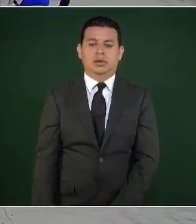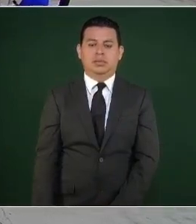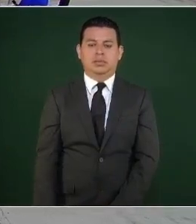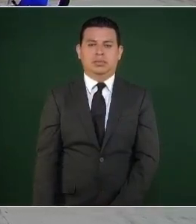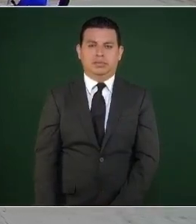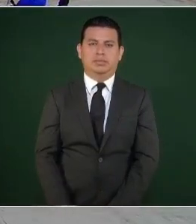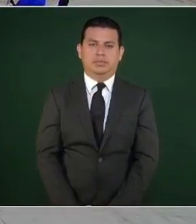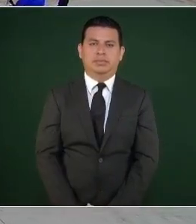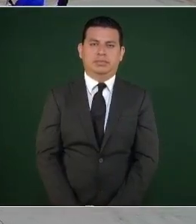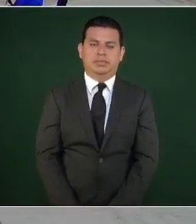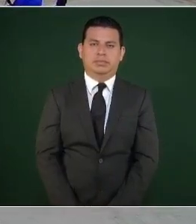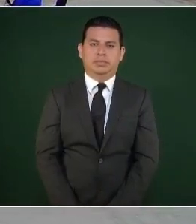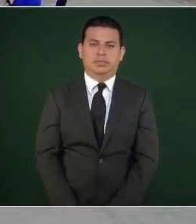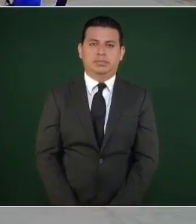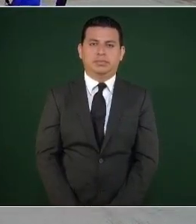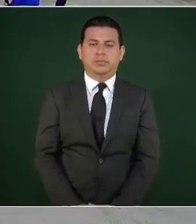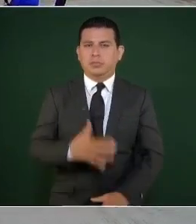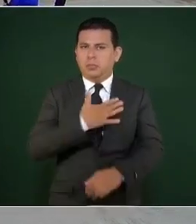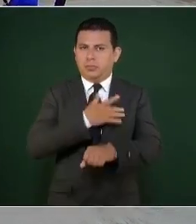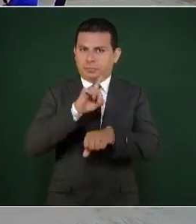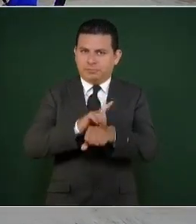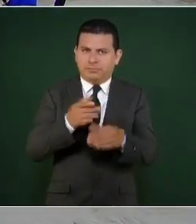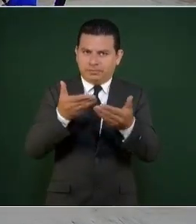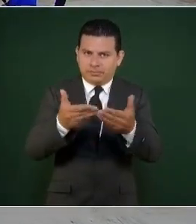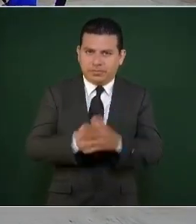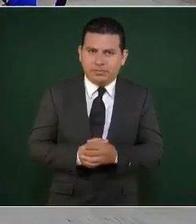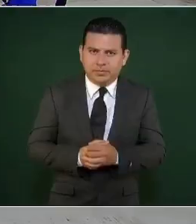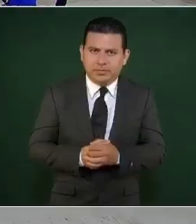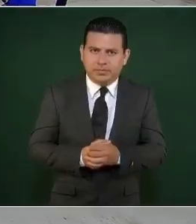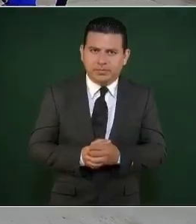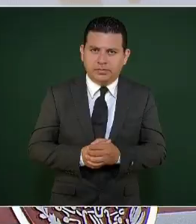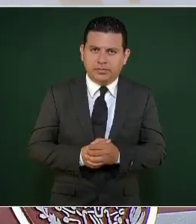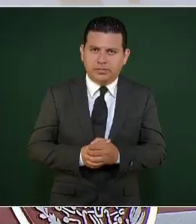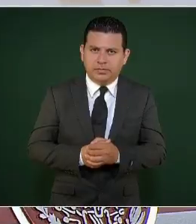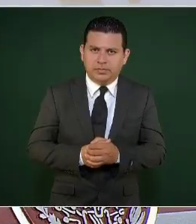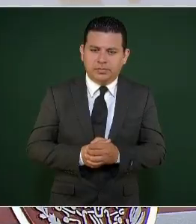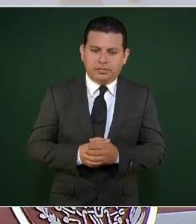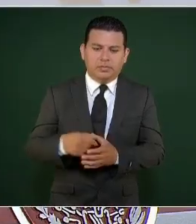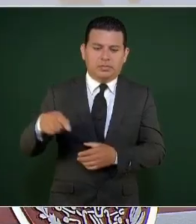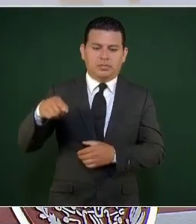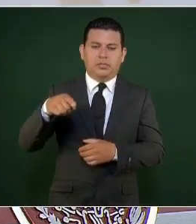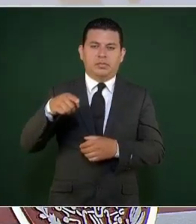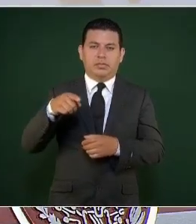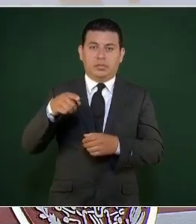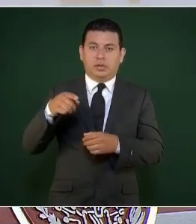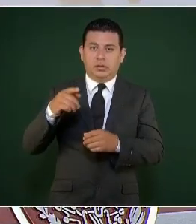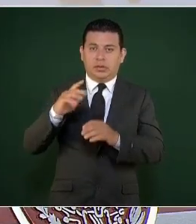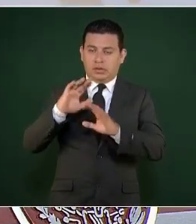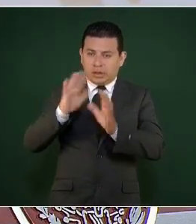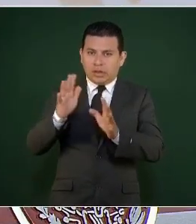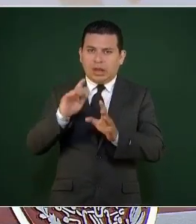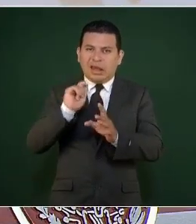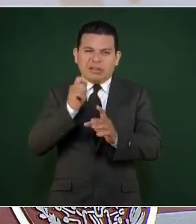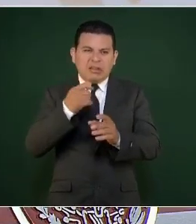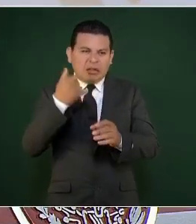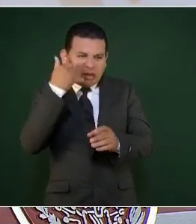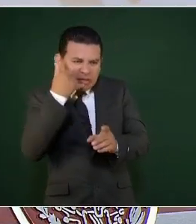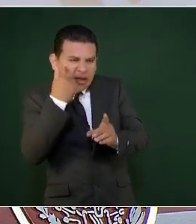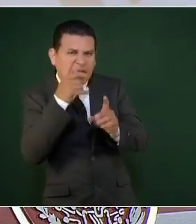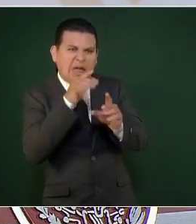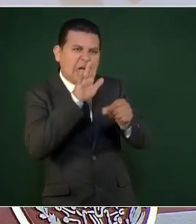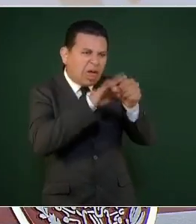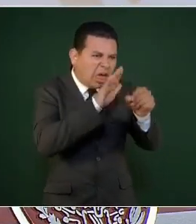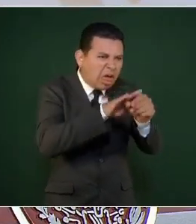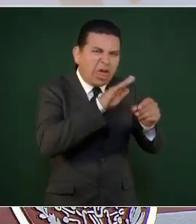con su permiso, presidente, buenos días. No tenemos un informe sobre extorsión a